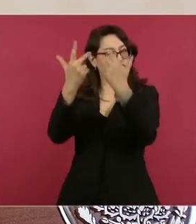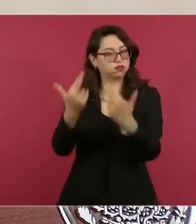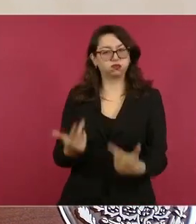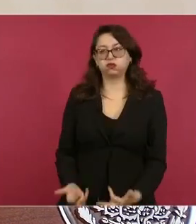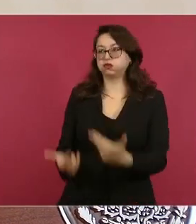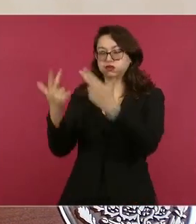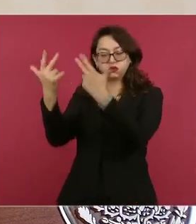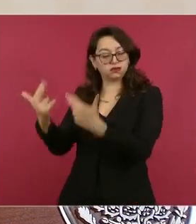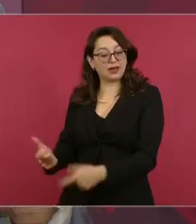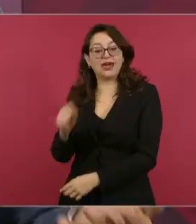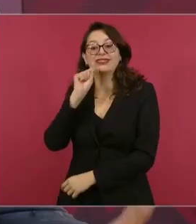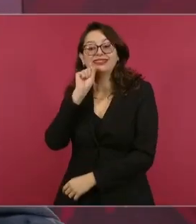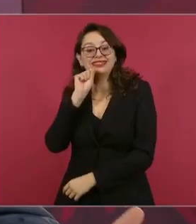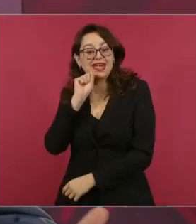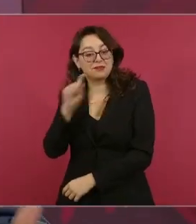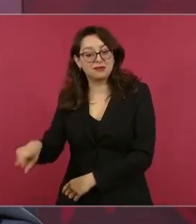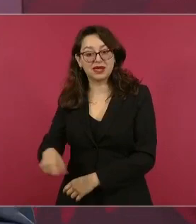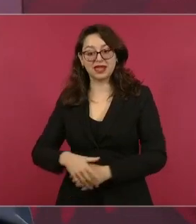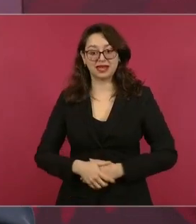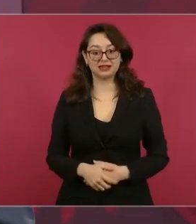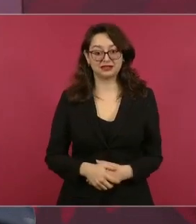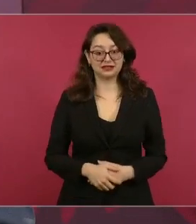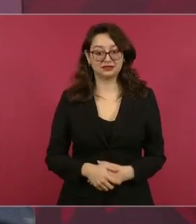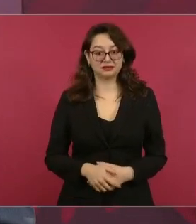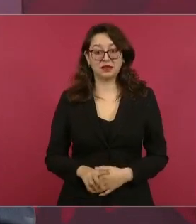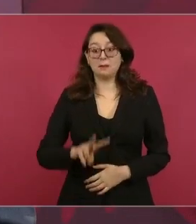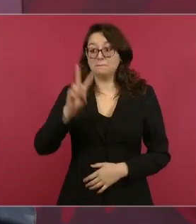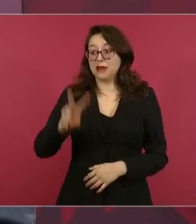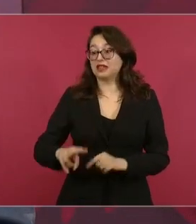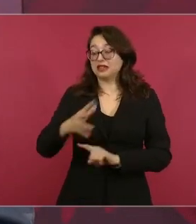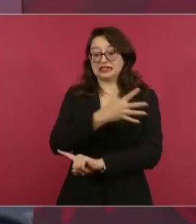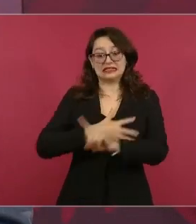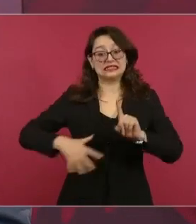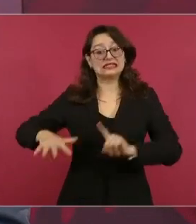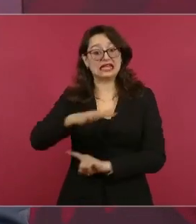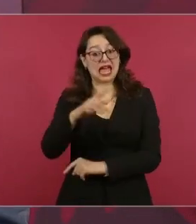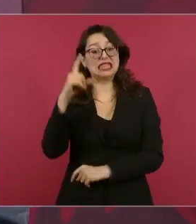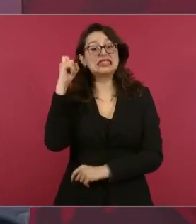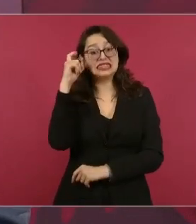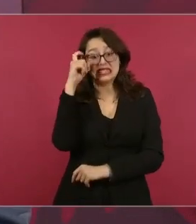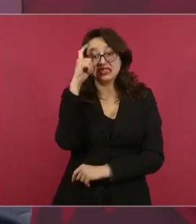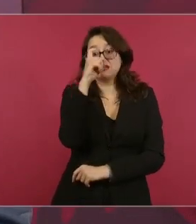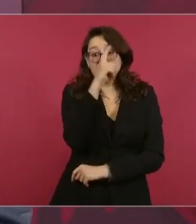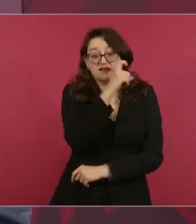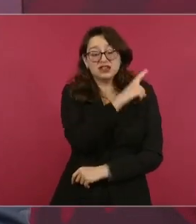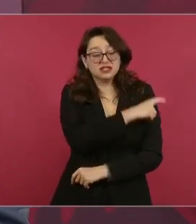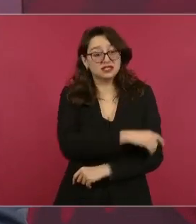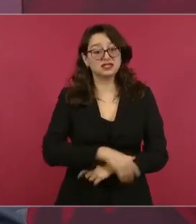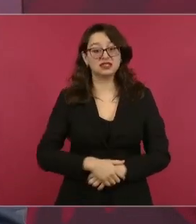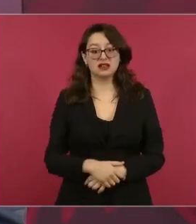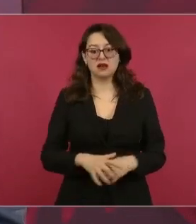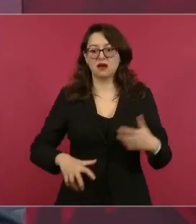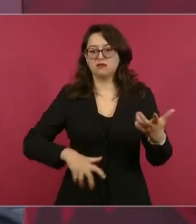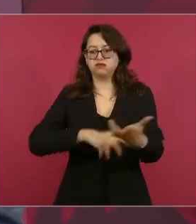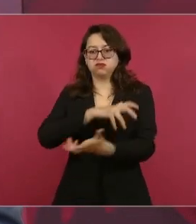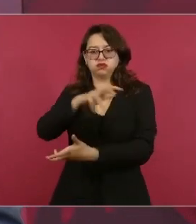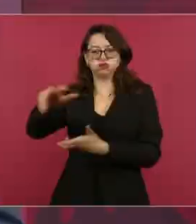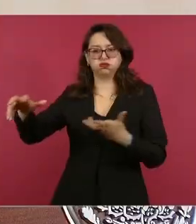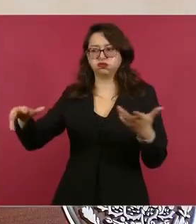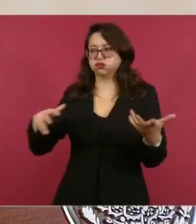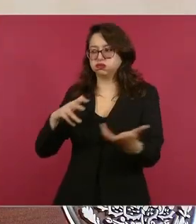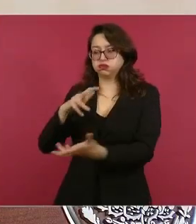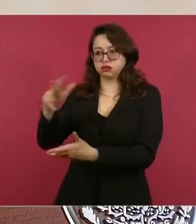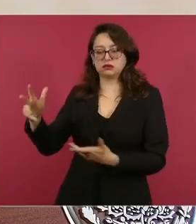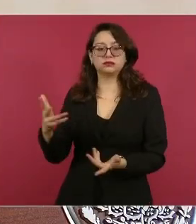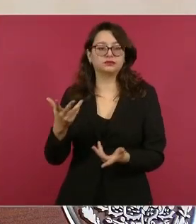O sea, era una situación bastante complicada, bastante difícil. Sí. Ahora ya hay